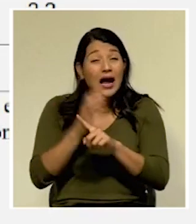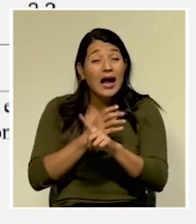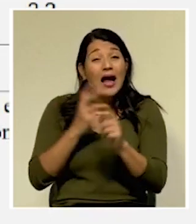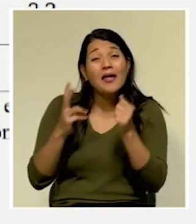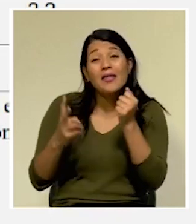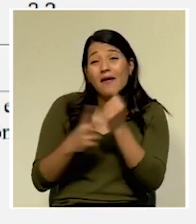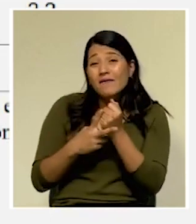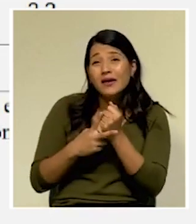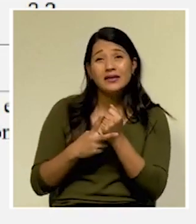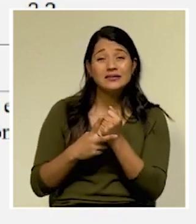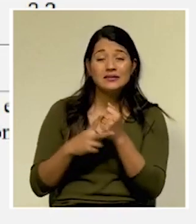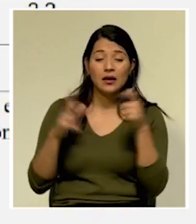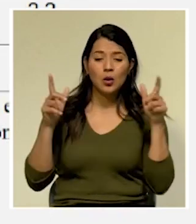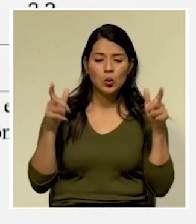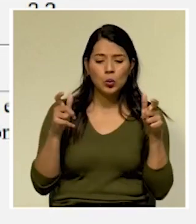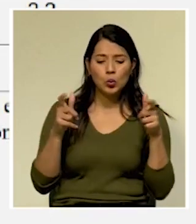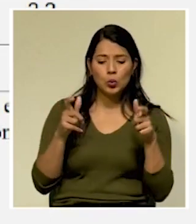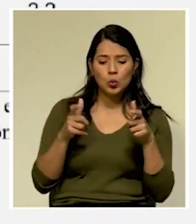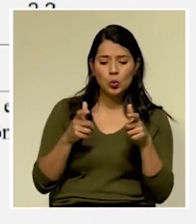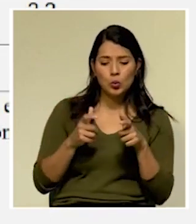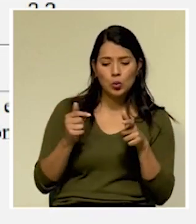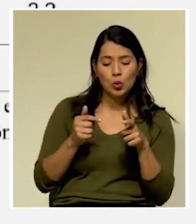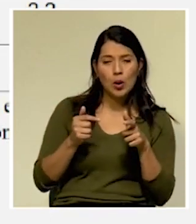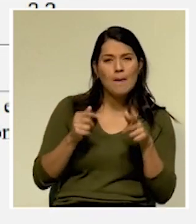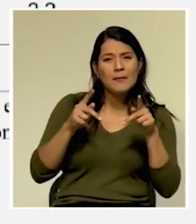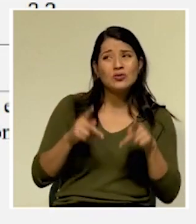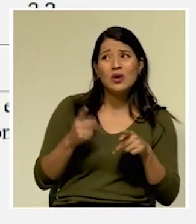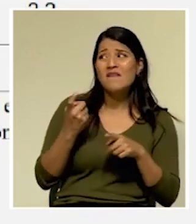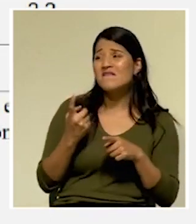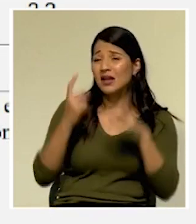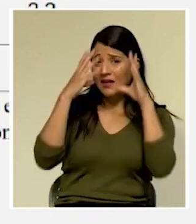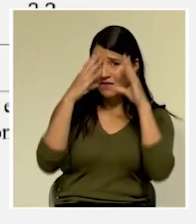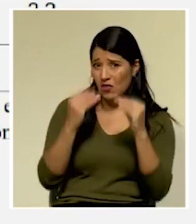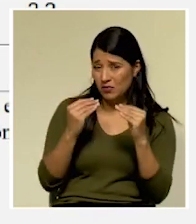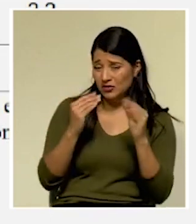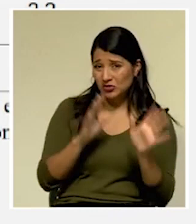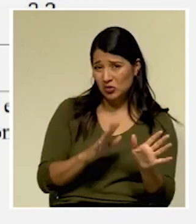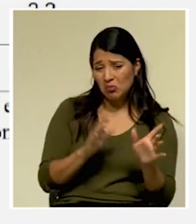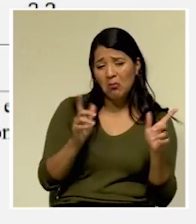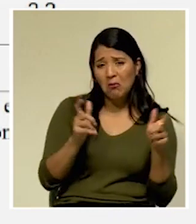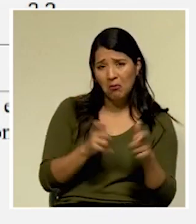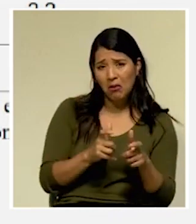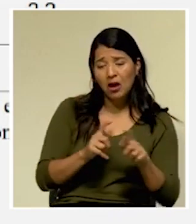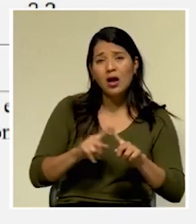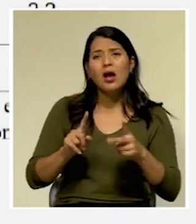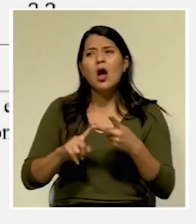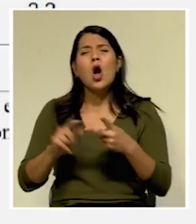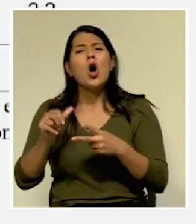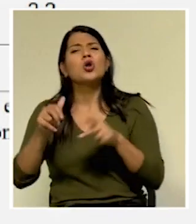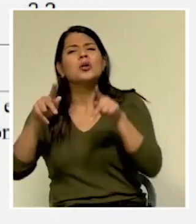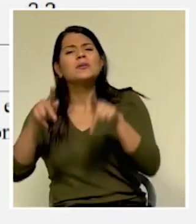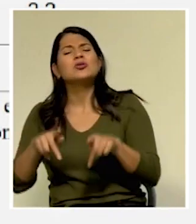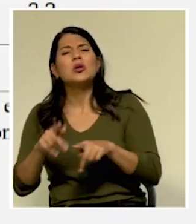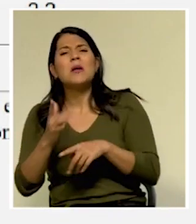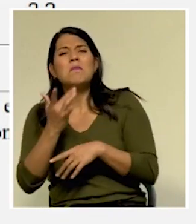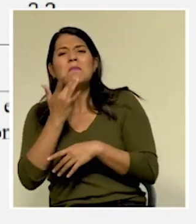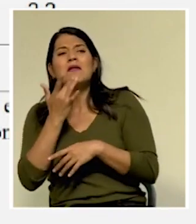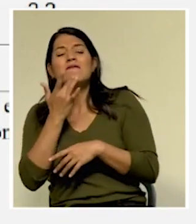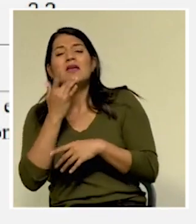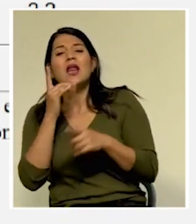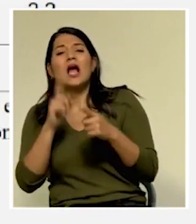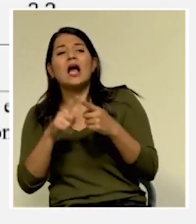que le falta información. Hay algunos que definitivamente prefieren pasar de lejos, por lo menos hasta